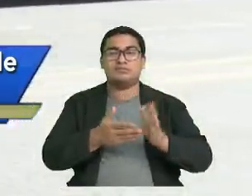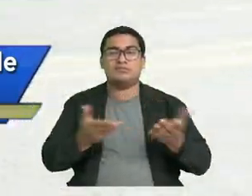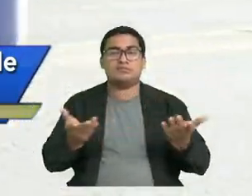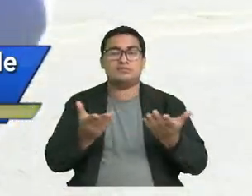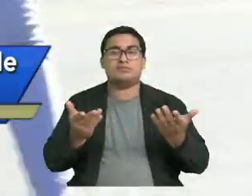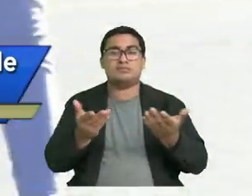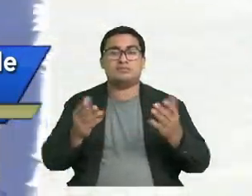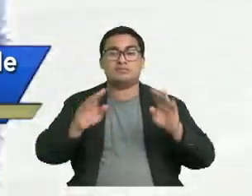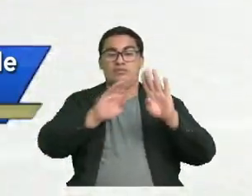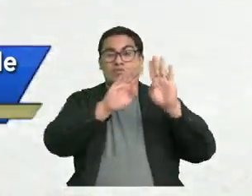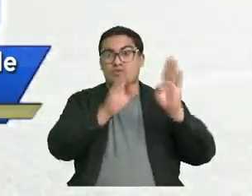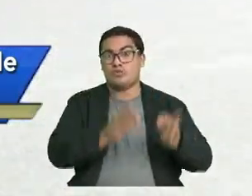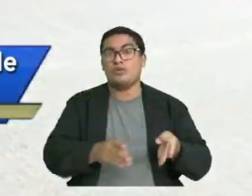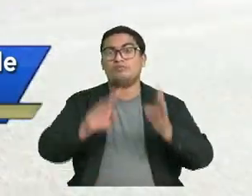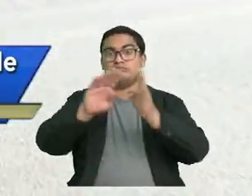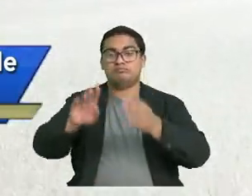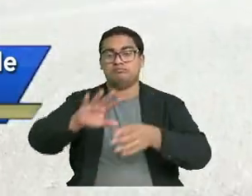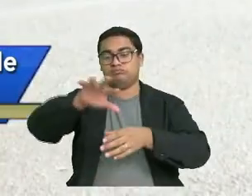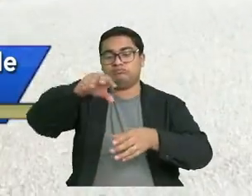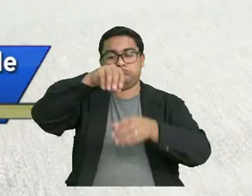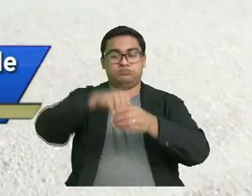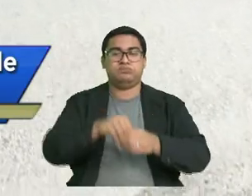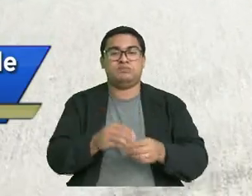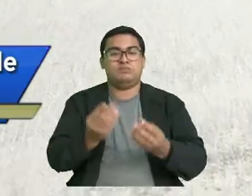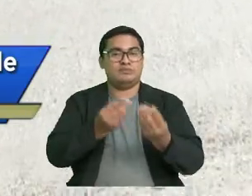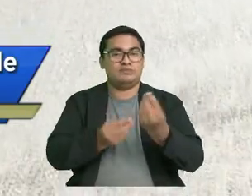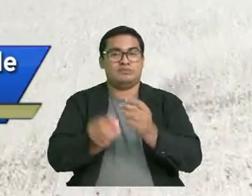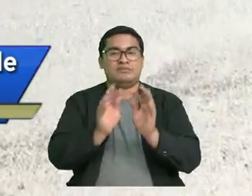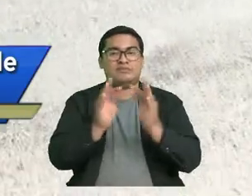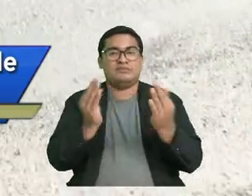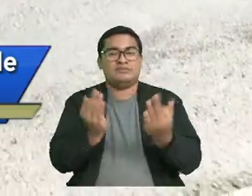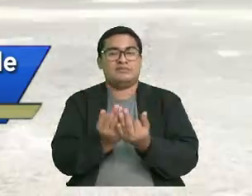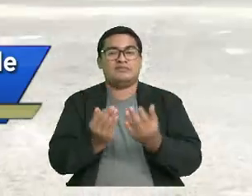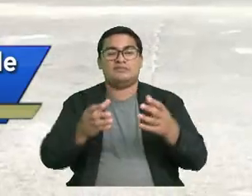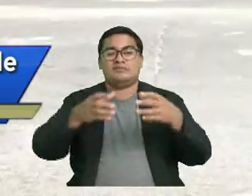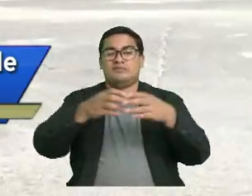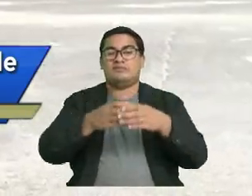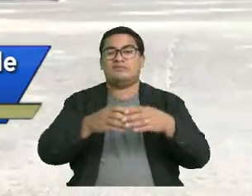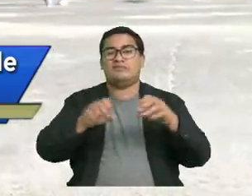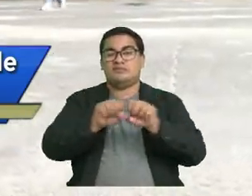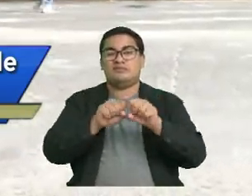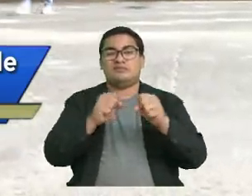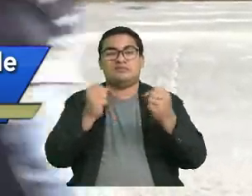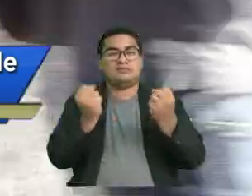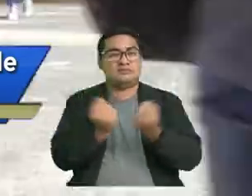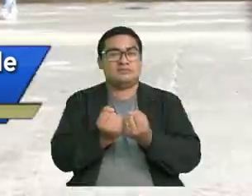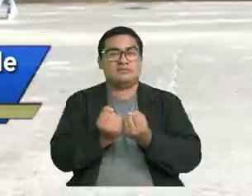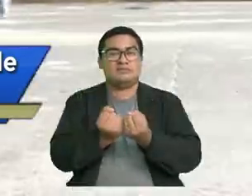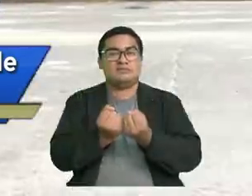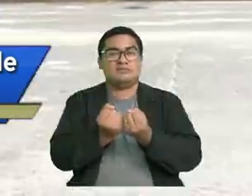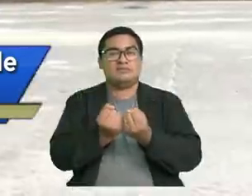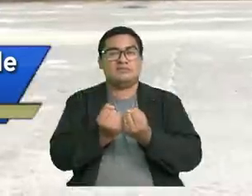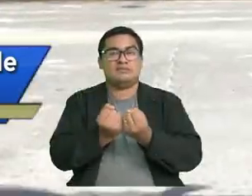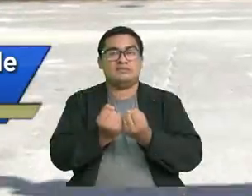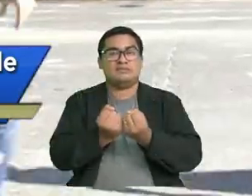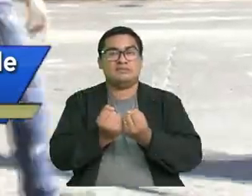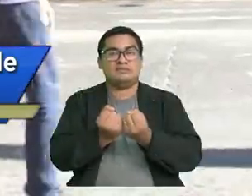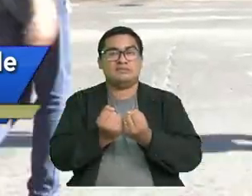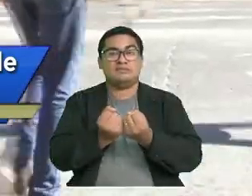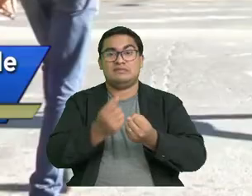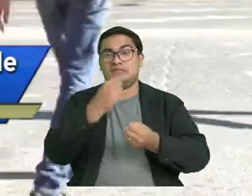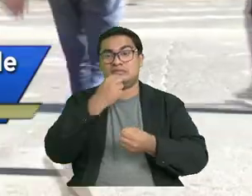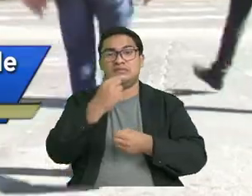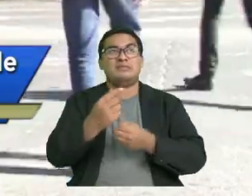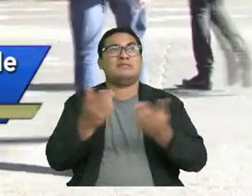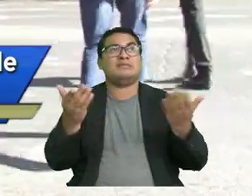inclusión que tiene que ver con la economía familiar, comunitaria, cooperativa, asociativa. Y le digo